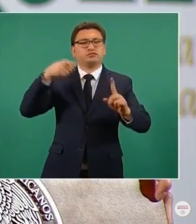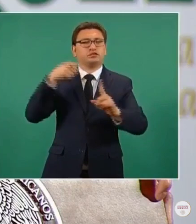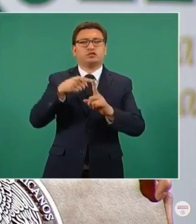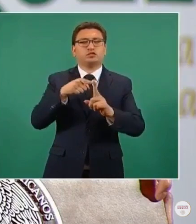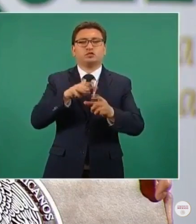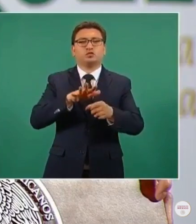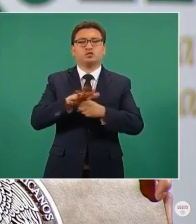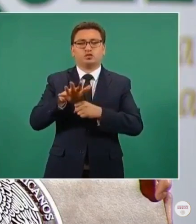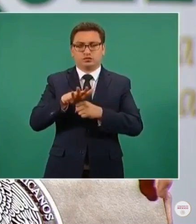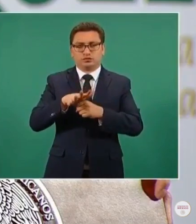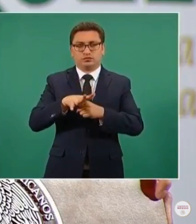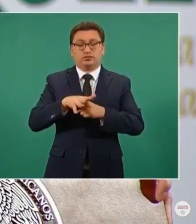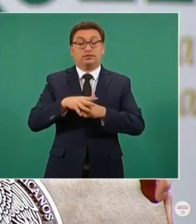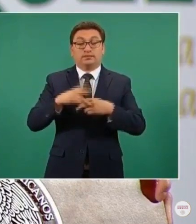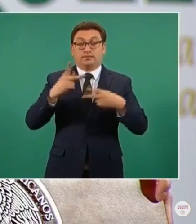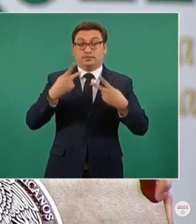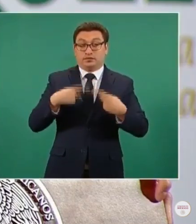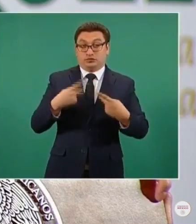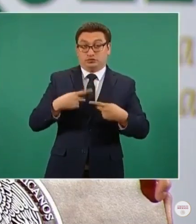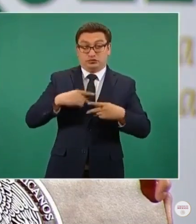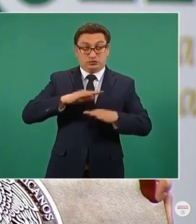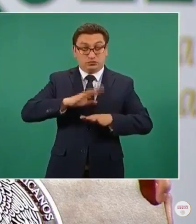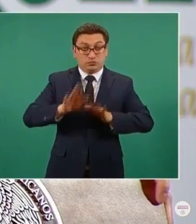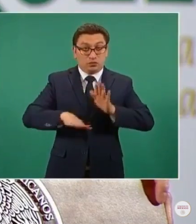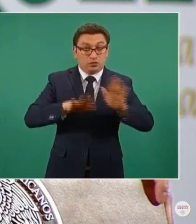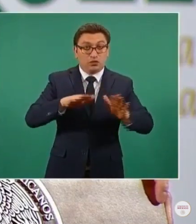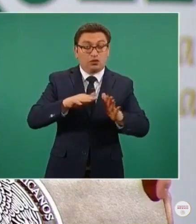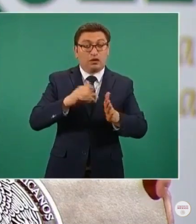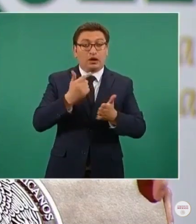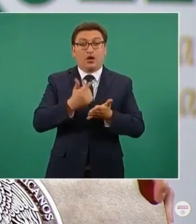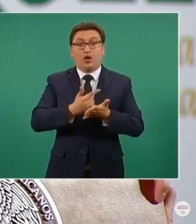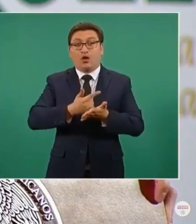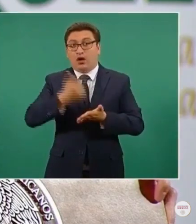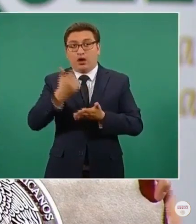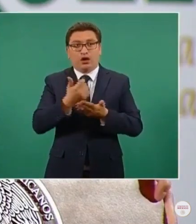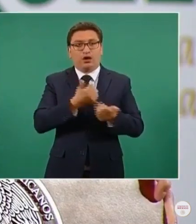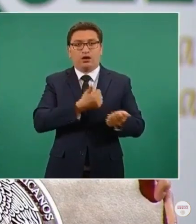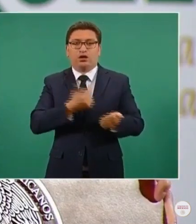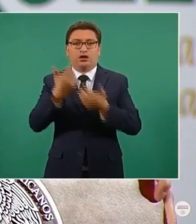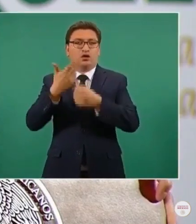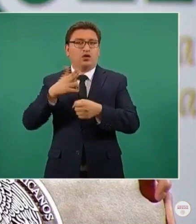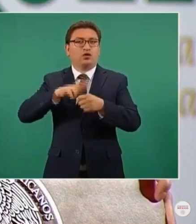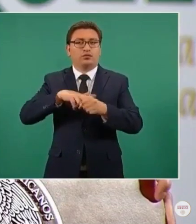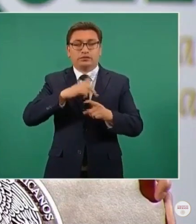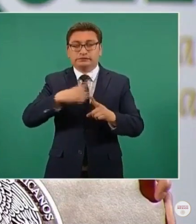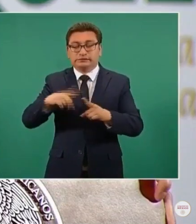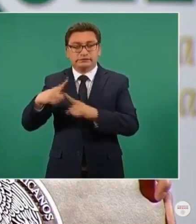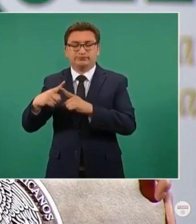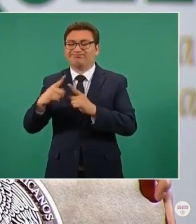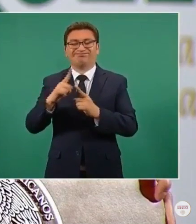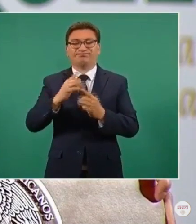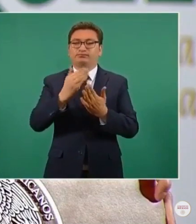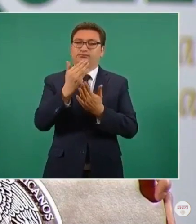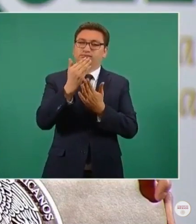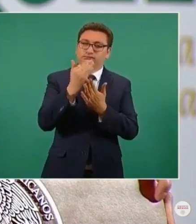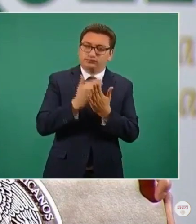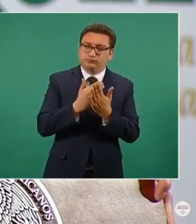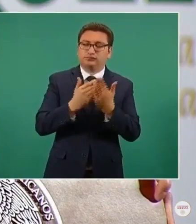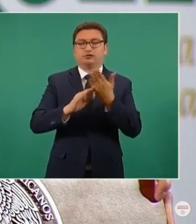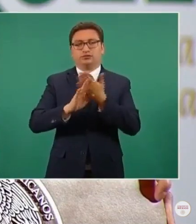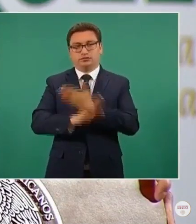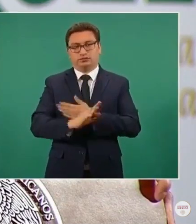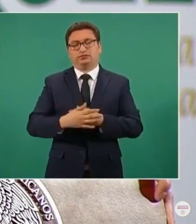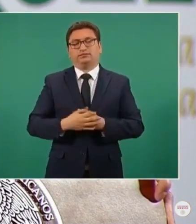es reducir la mortalidad, el riesgo de hospitalización y en general los desenlaces desfavorables de las